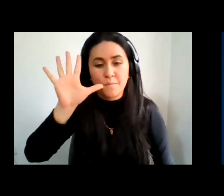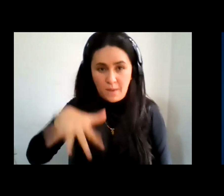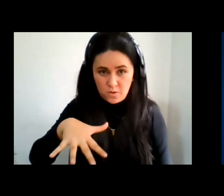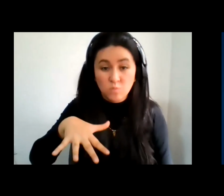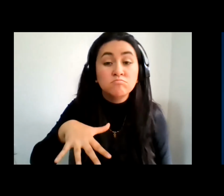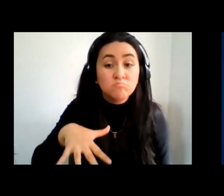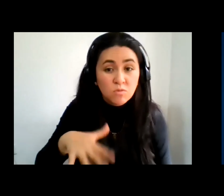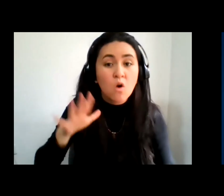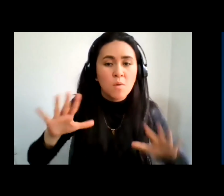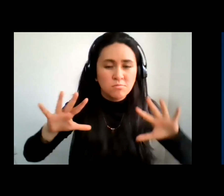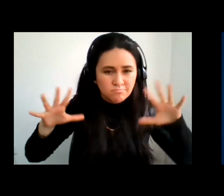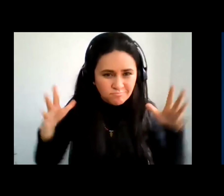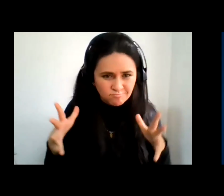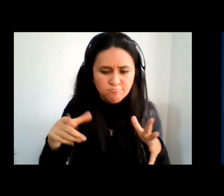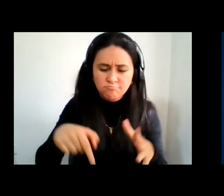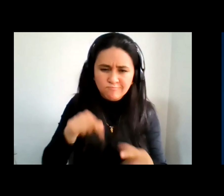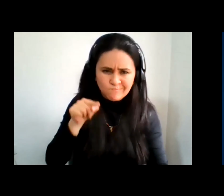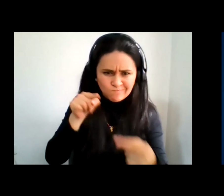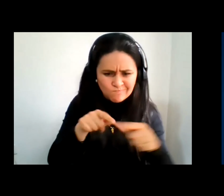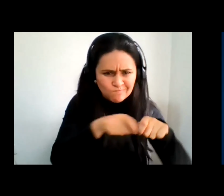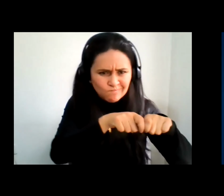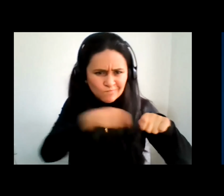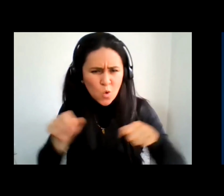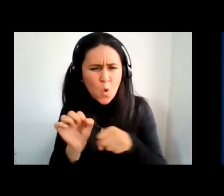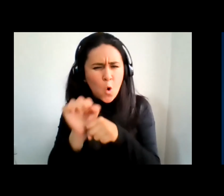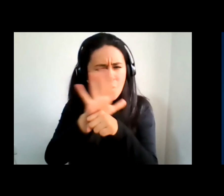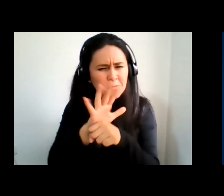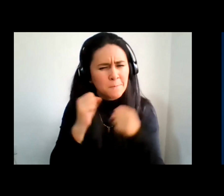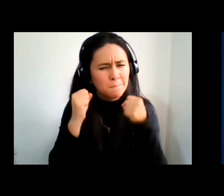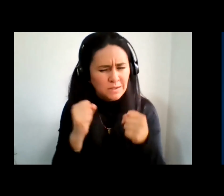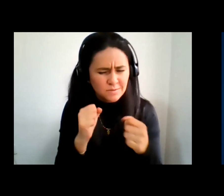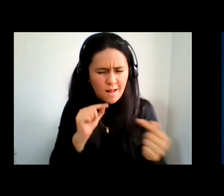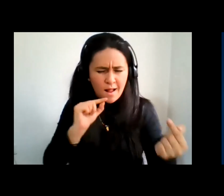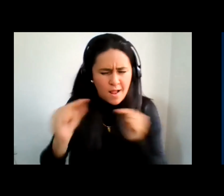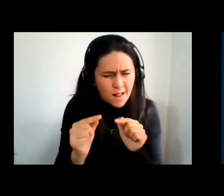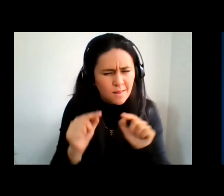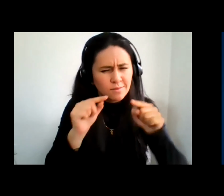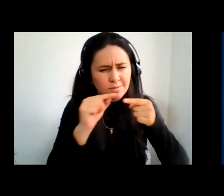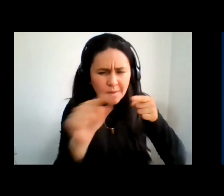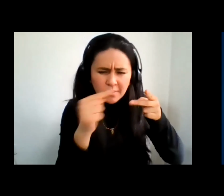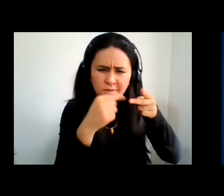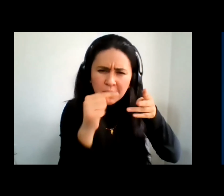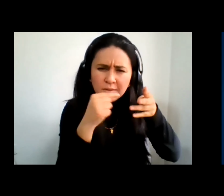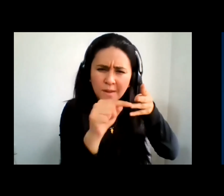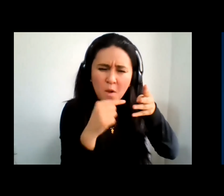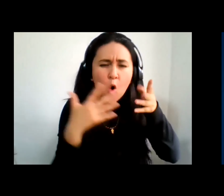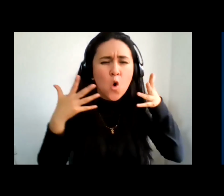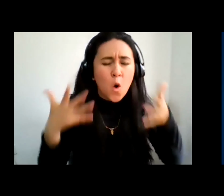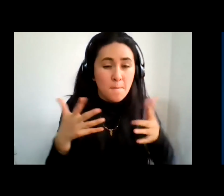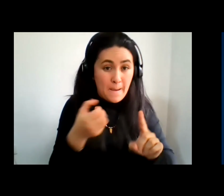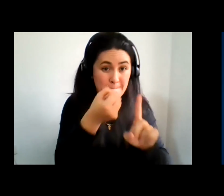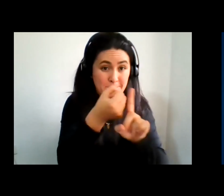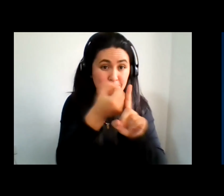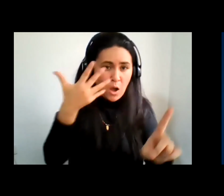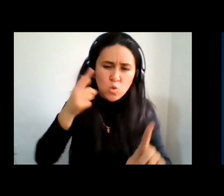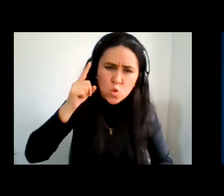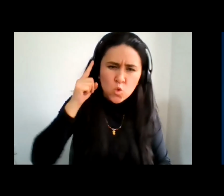Era de la COVID-19, donde hablaremos más en detalle de algunos de los temas relacionados con el impacto de la